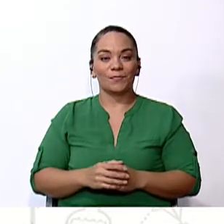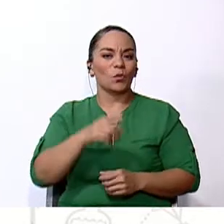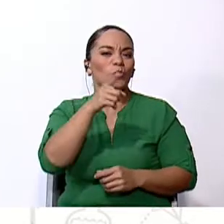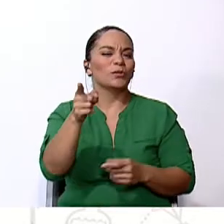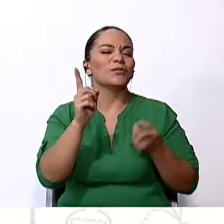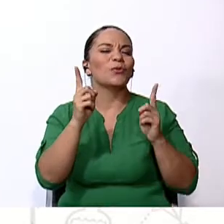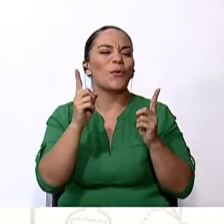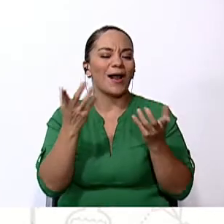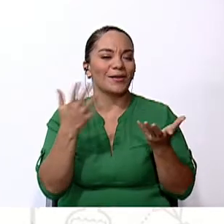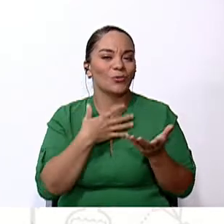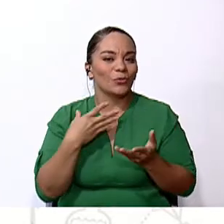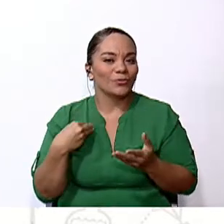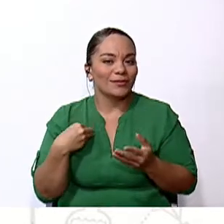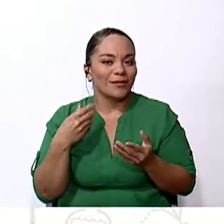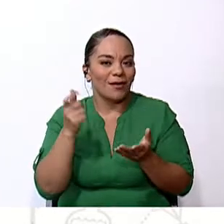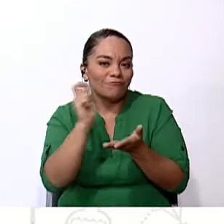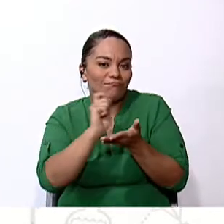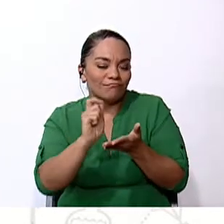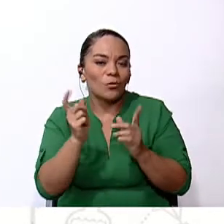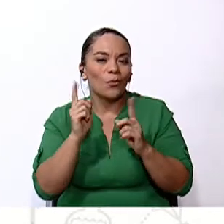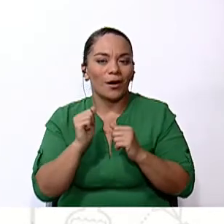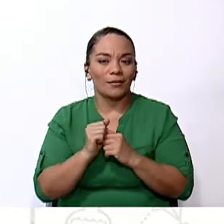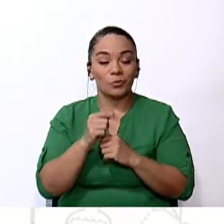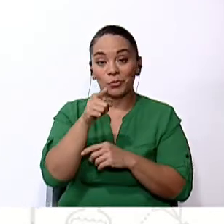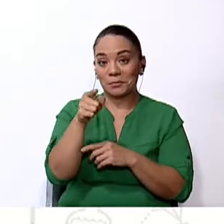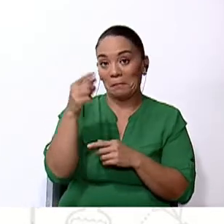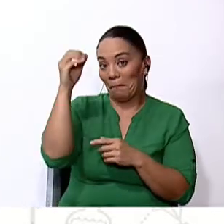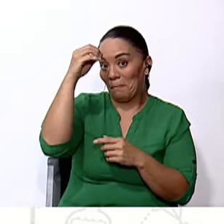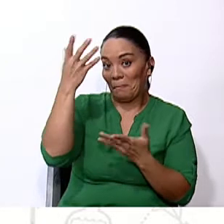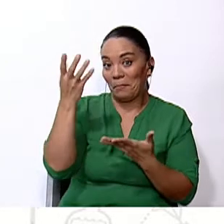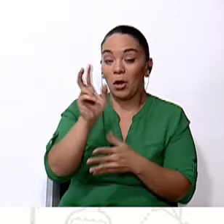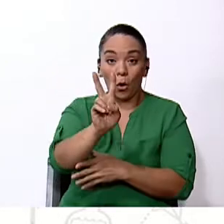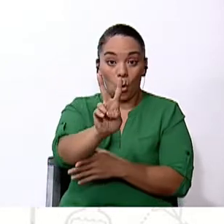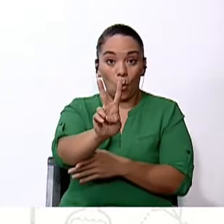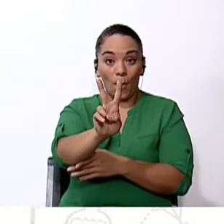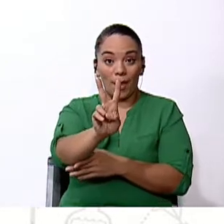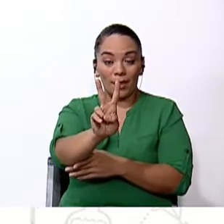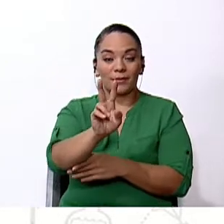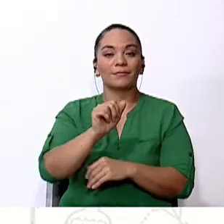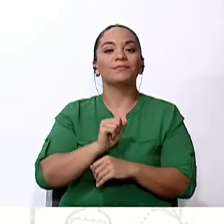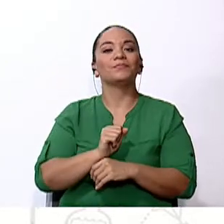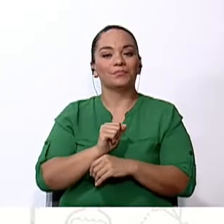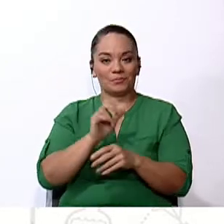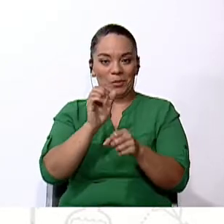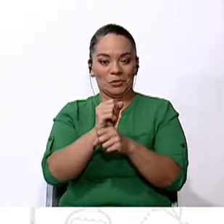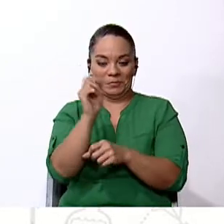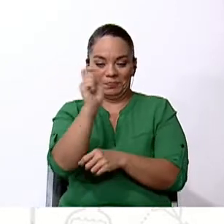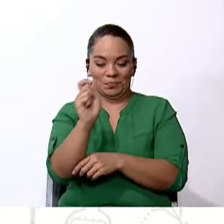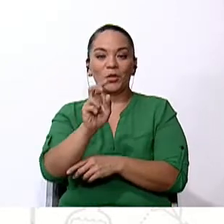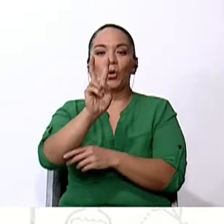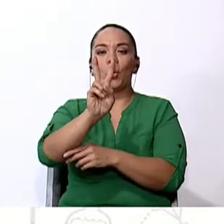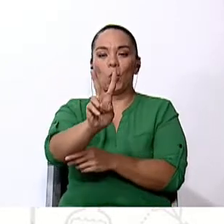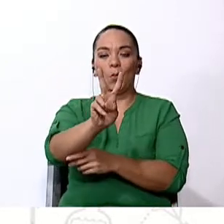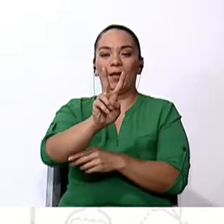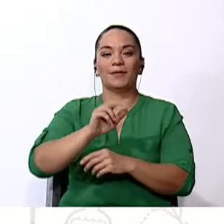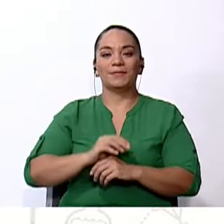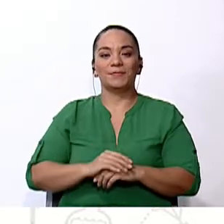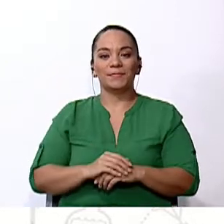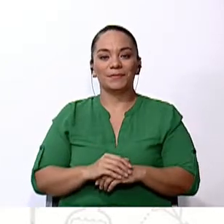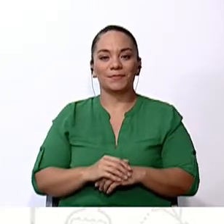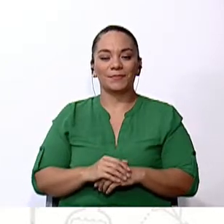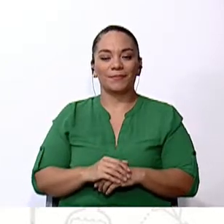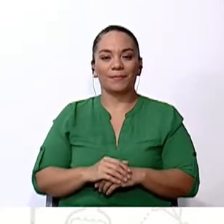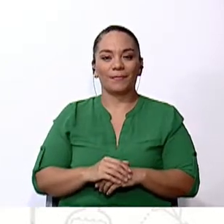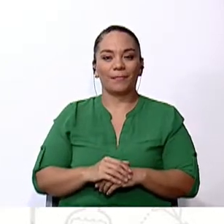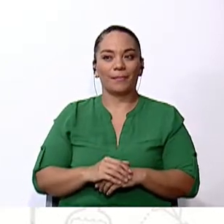hacer? ¿Qué les parece la V? ¿Les parece? Bien, hagamos la V. La V, y aquí